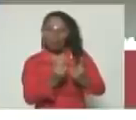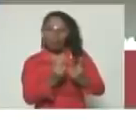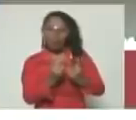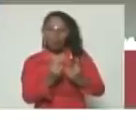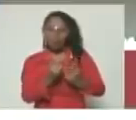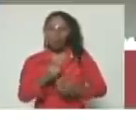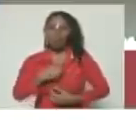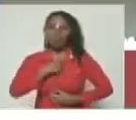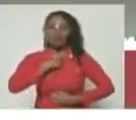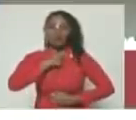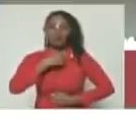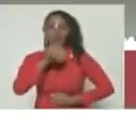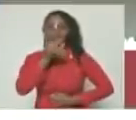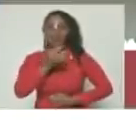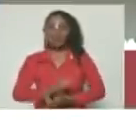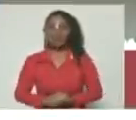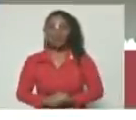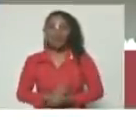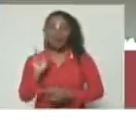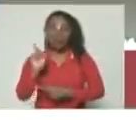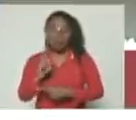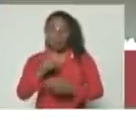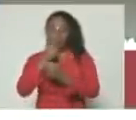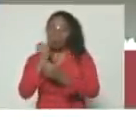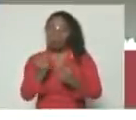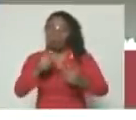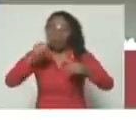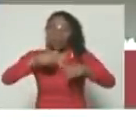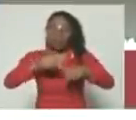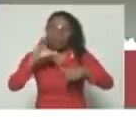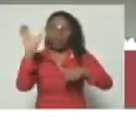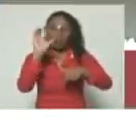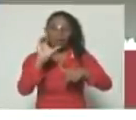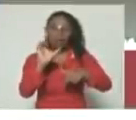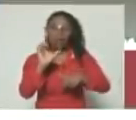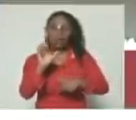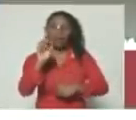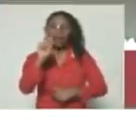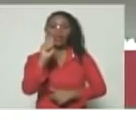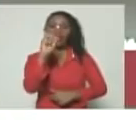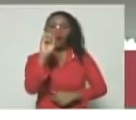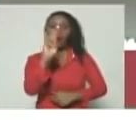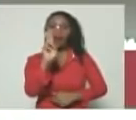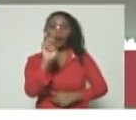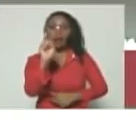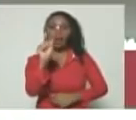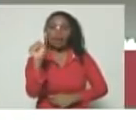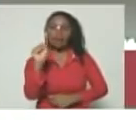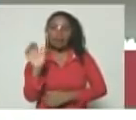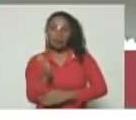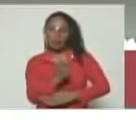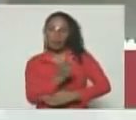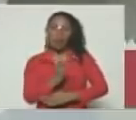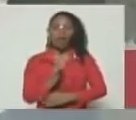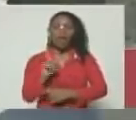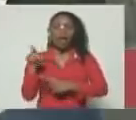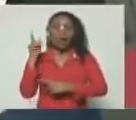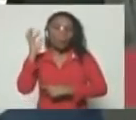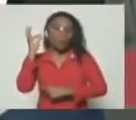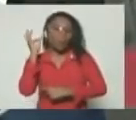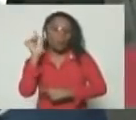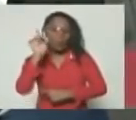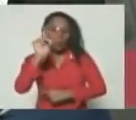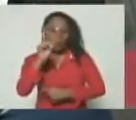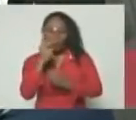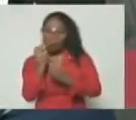Al diputado Antonio Benavides Torres de Caracas, a la diputada joven de Acción Democrática, Angelique